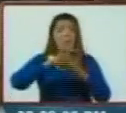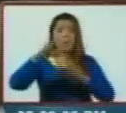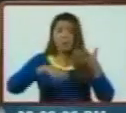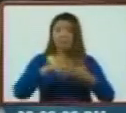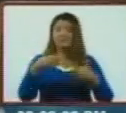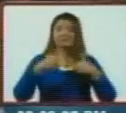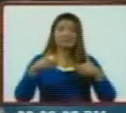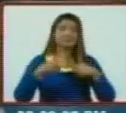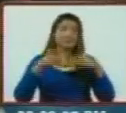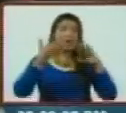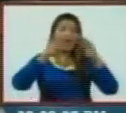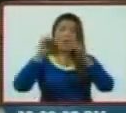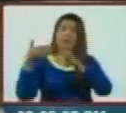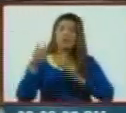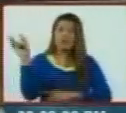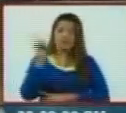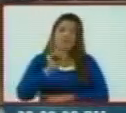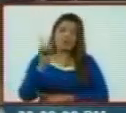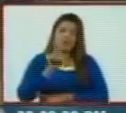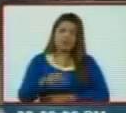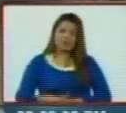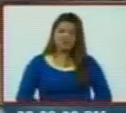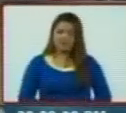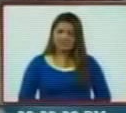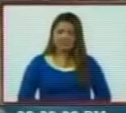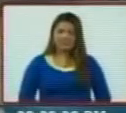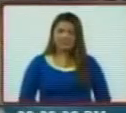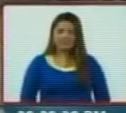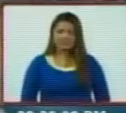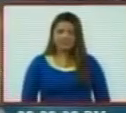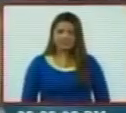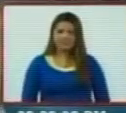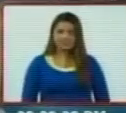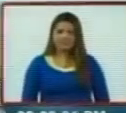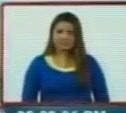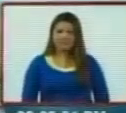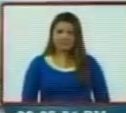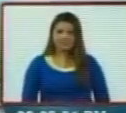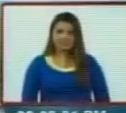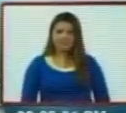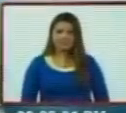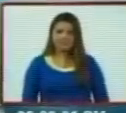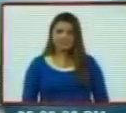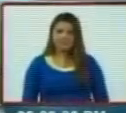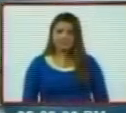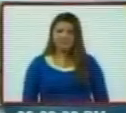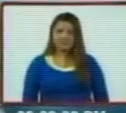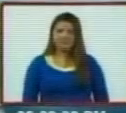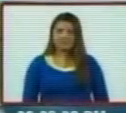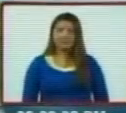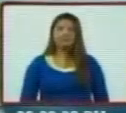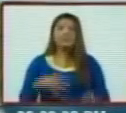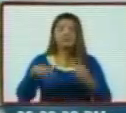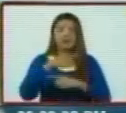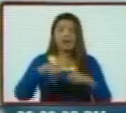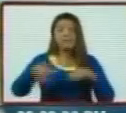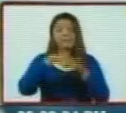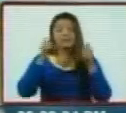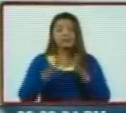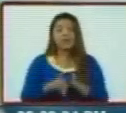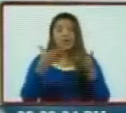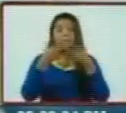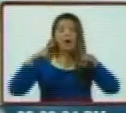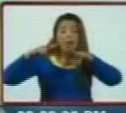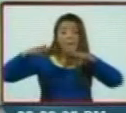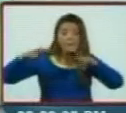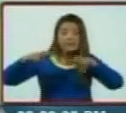a toda la comunidad venezolana. Jaiber López Espinosa, La Noticia. Y sobre estos hechos, el Ministerio Público investiga la muerte de